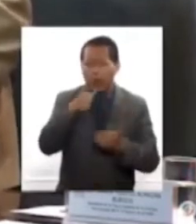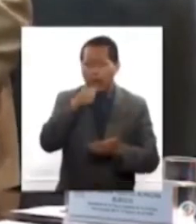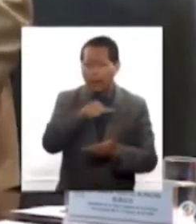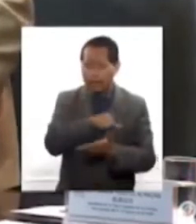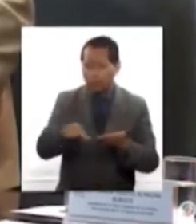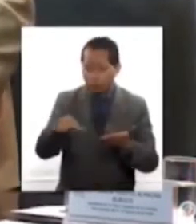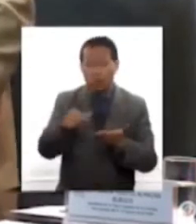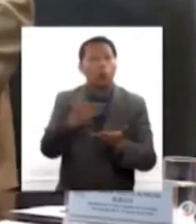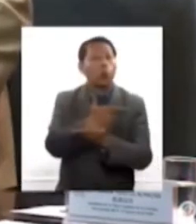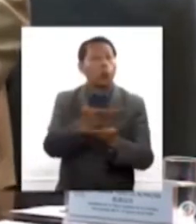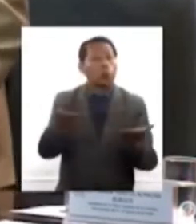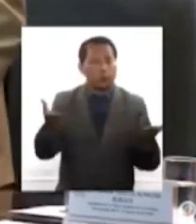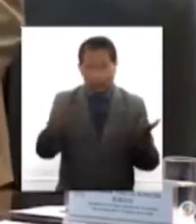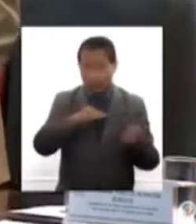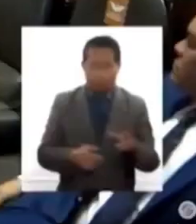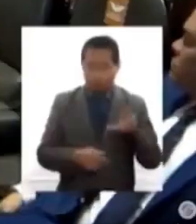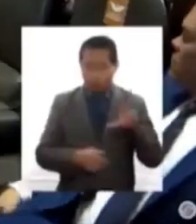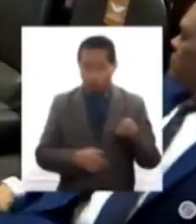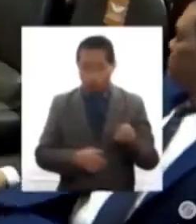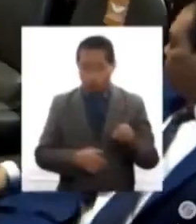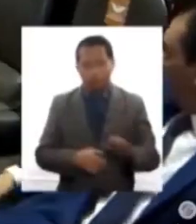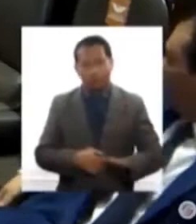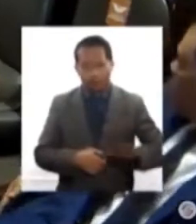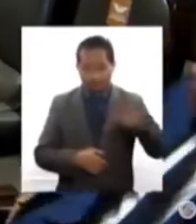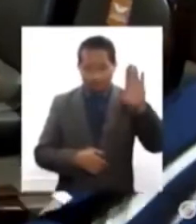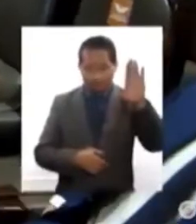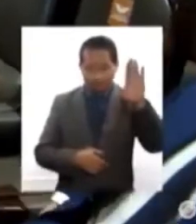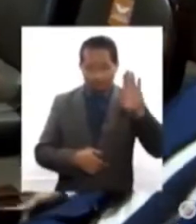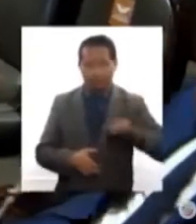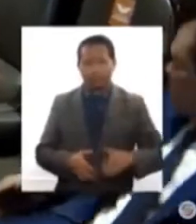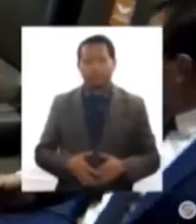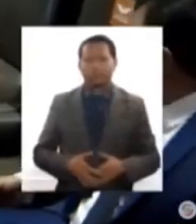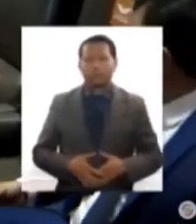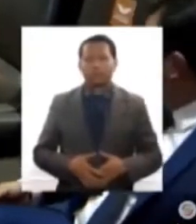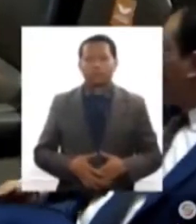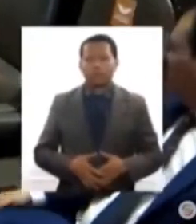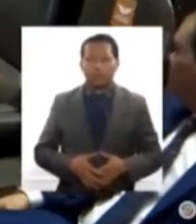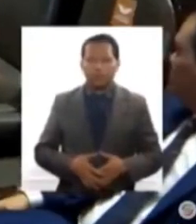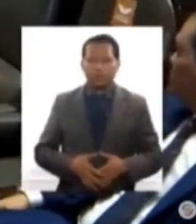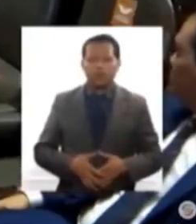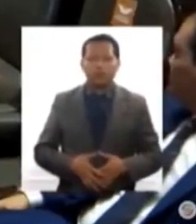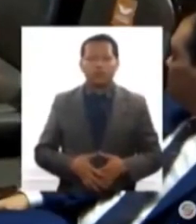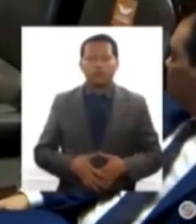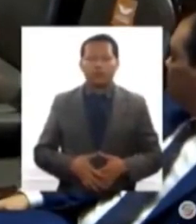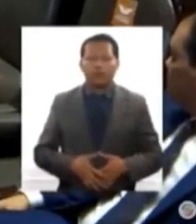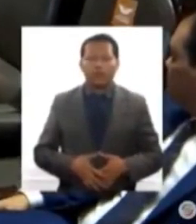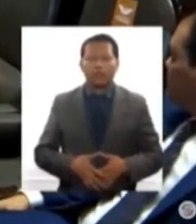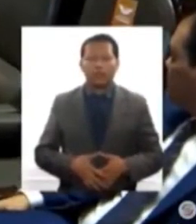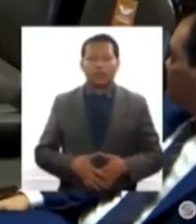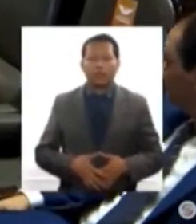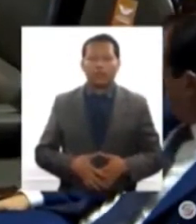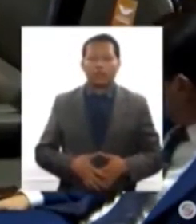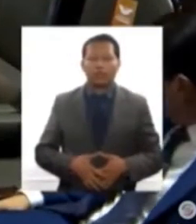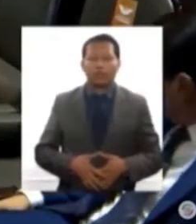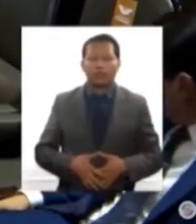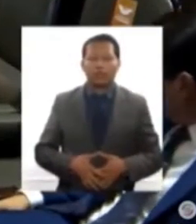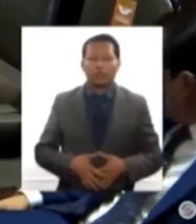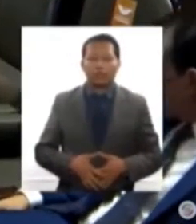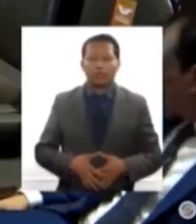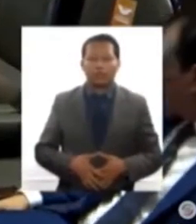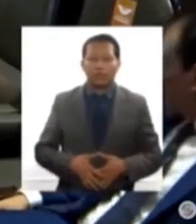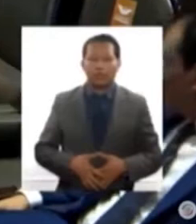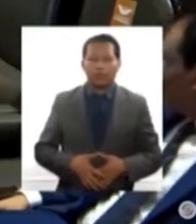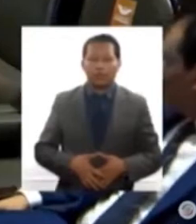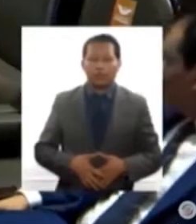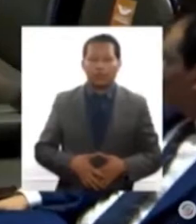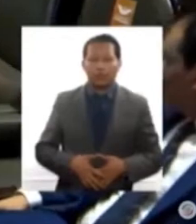política de un personaje como Muñoz Ledo que pretende presentar algo que se le impide que se presente y lo que implica el tema mismo. Entonces,